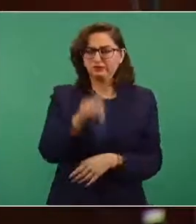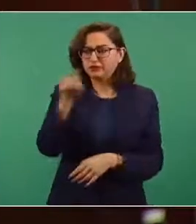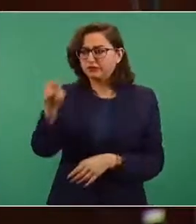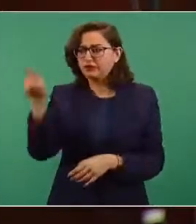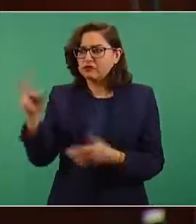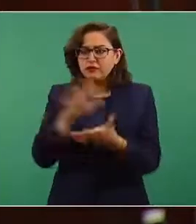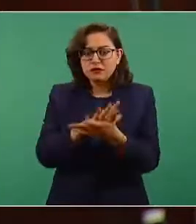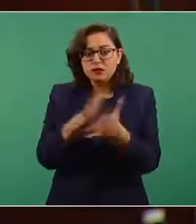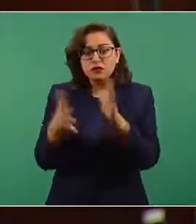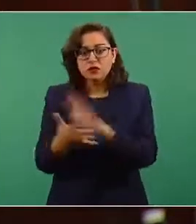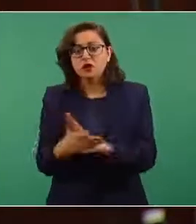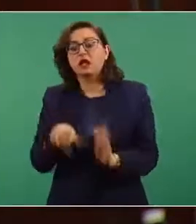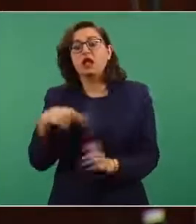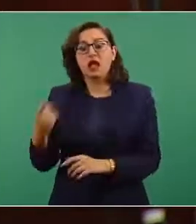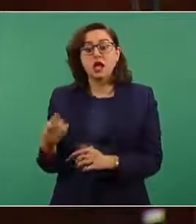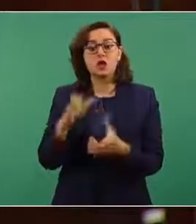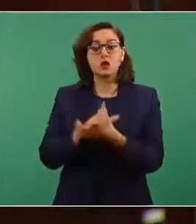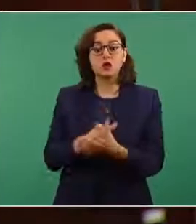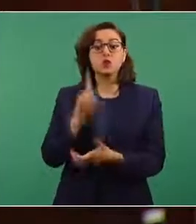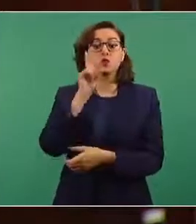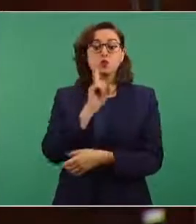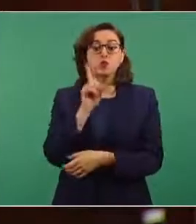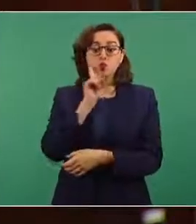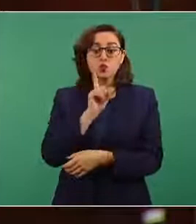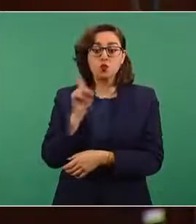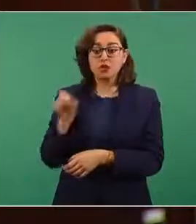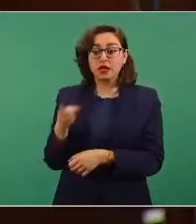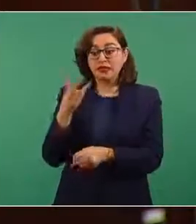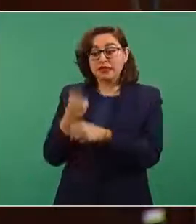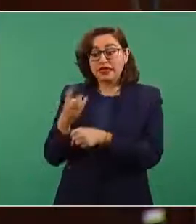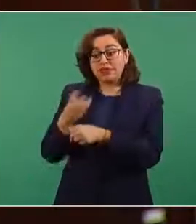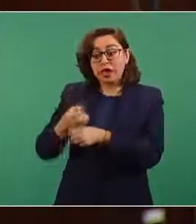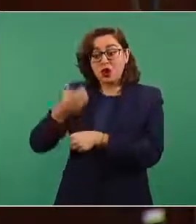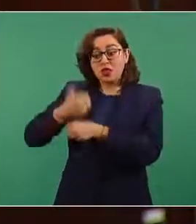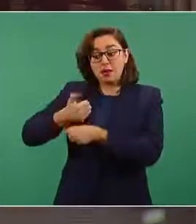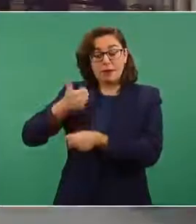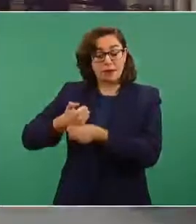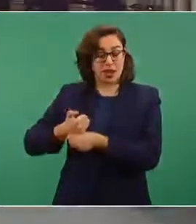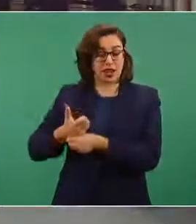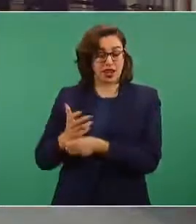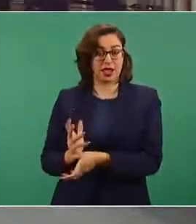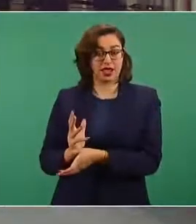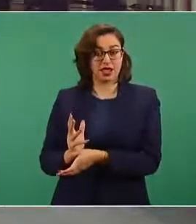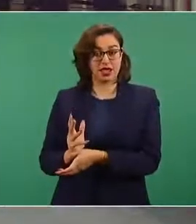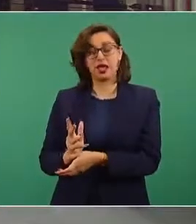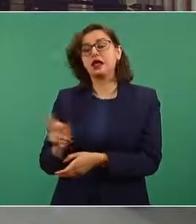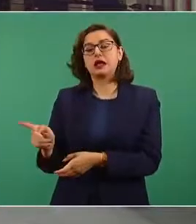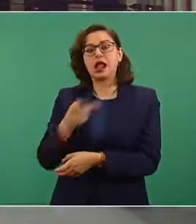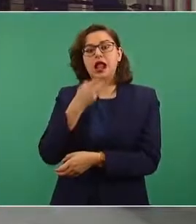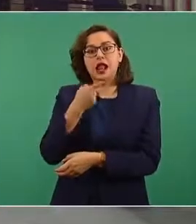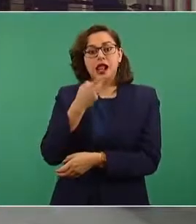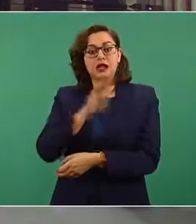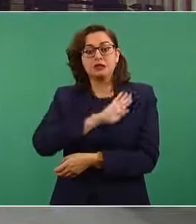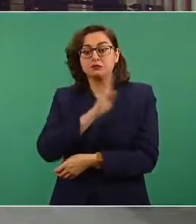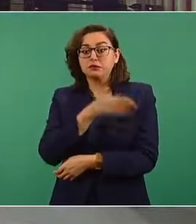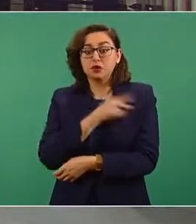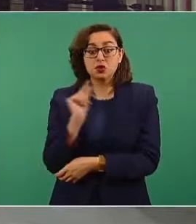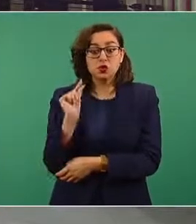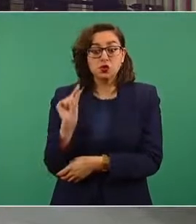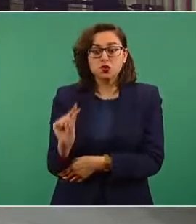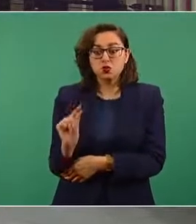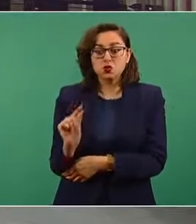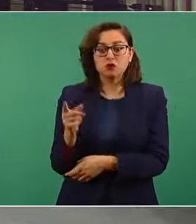la esposa, que nomás tiene 3º de primaria y alcanzó pues apenas habla también español,